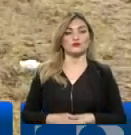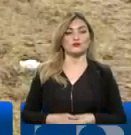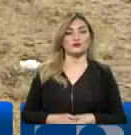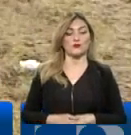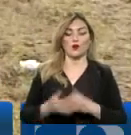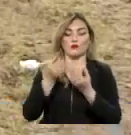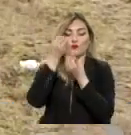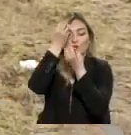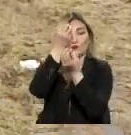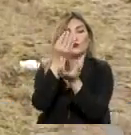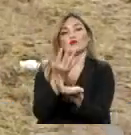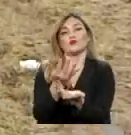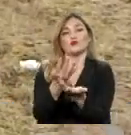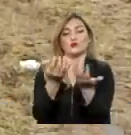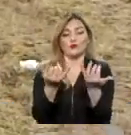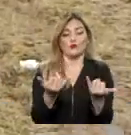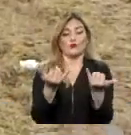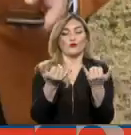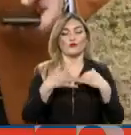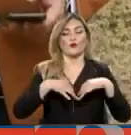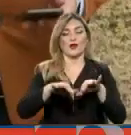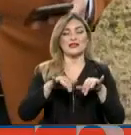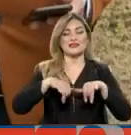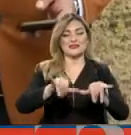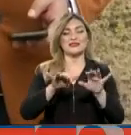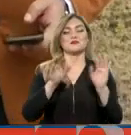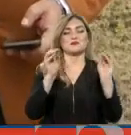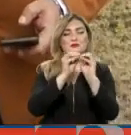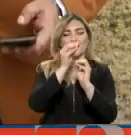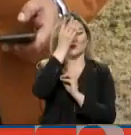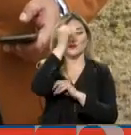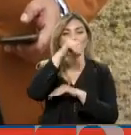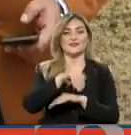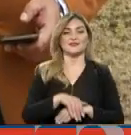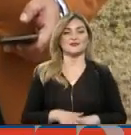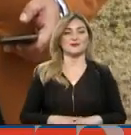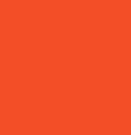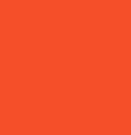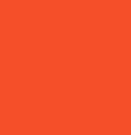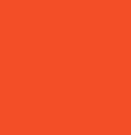Es lo que podemos informarles hasta esta hora. Compañeras, sigan ustedes. Amigos, muy buenas tardes.